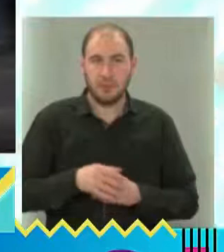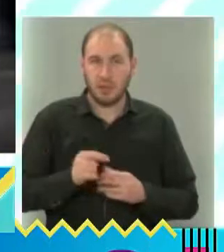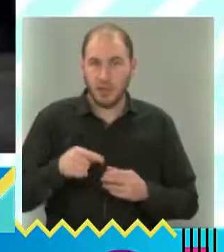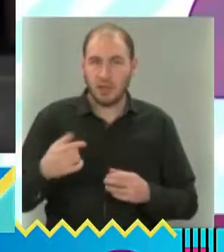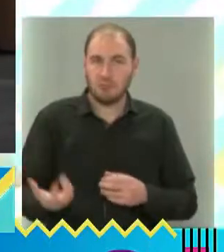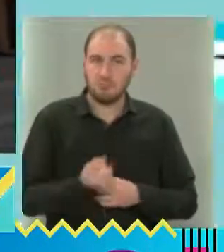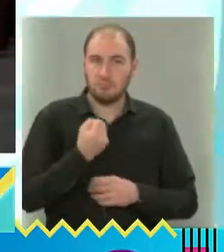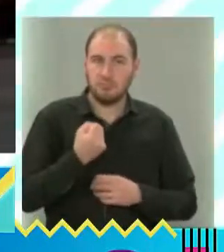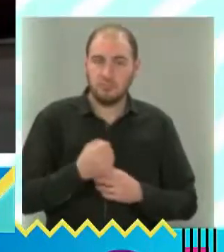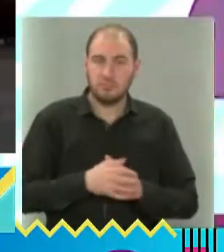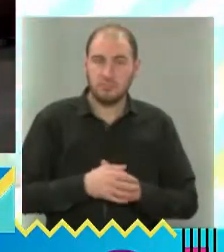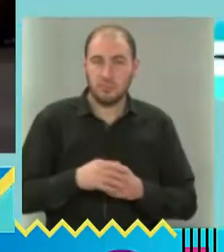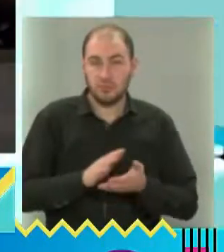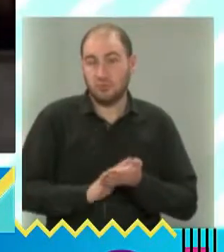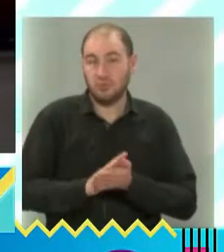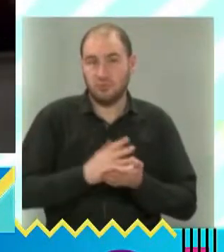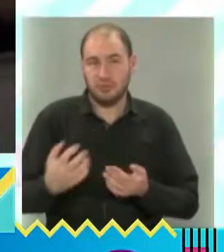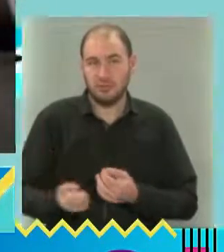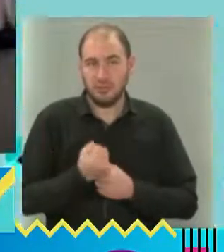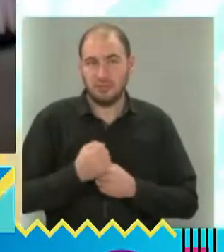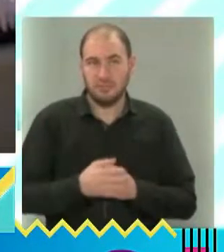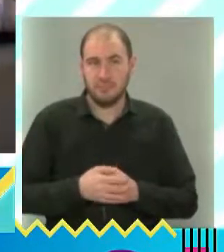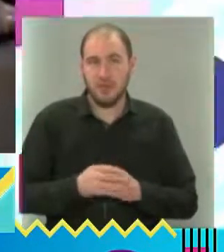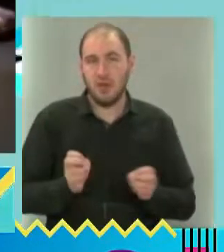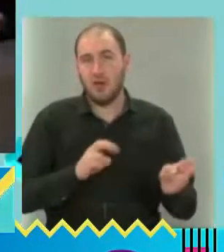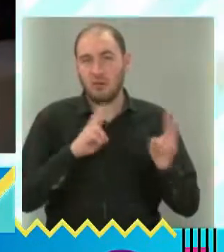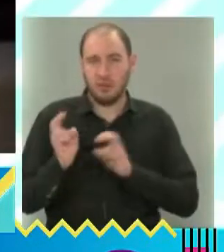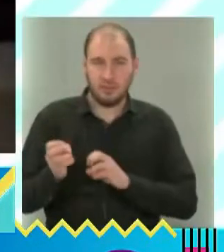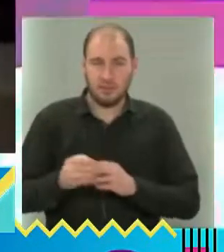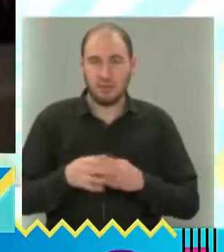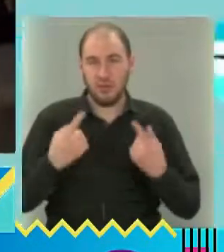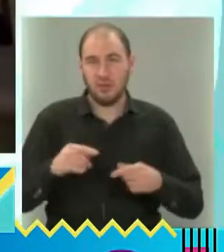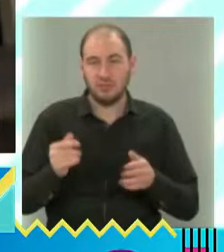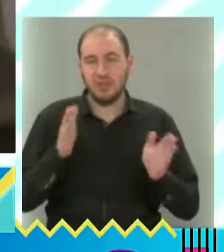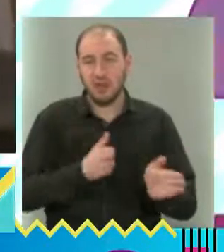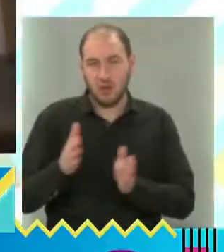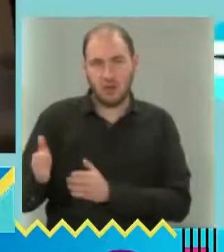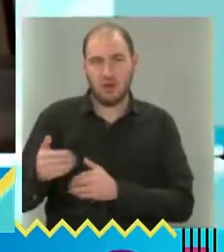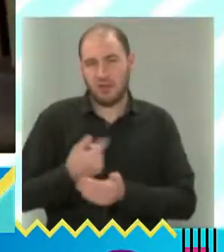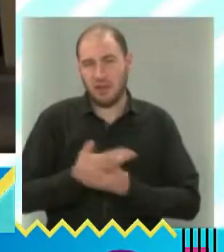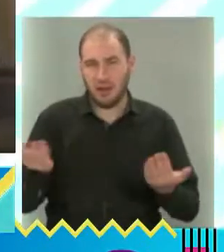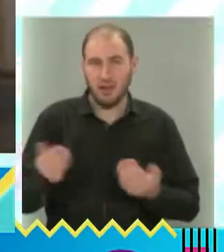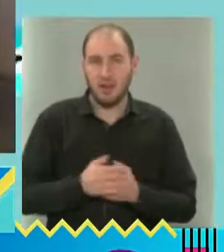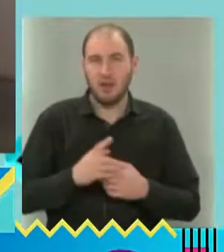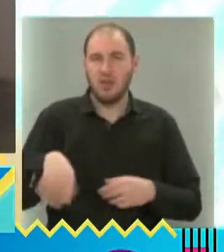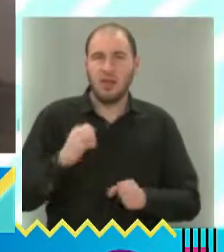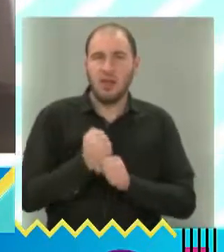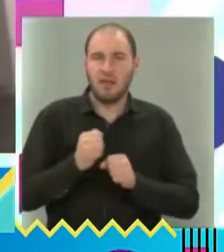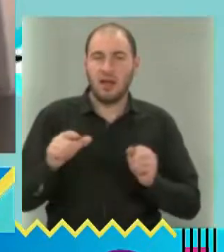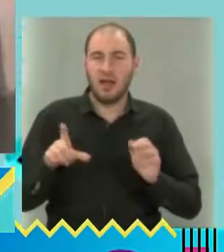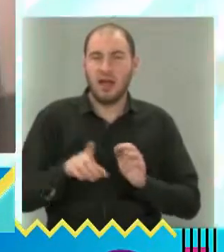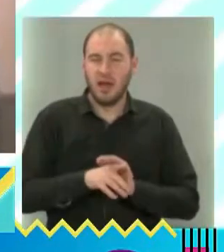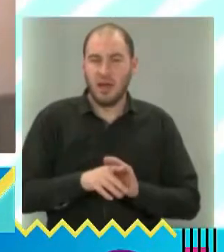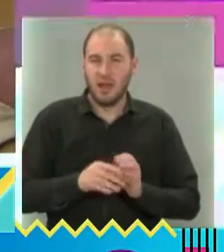encontrar esa salida. Bien. Por el otro lado, hay otras cosas más estructurales. Nosotros estamos trabajando sobre la ley de